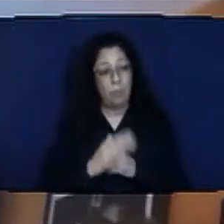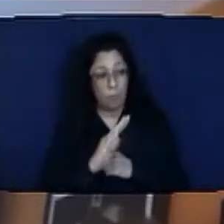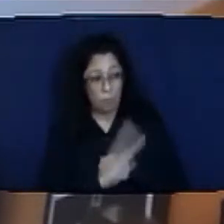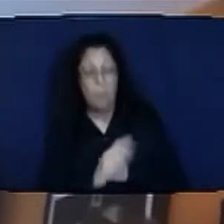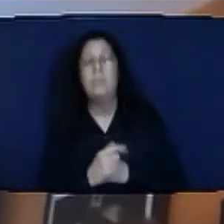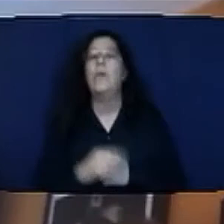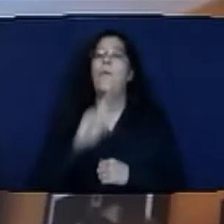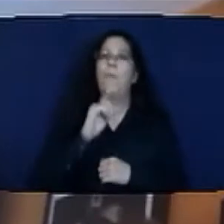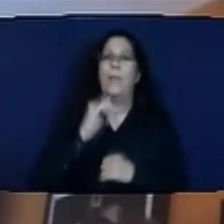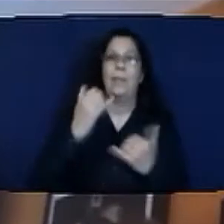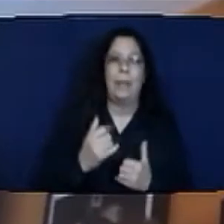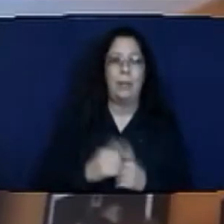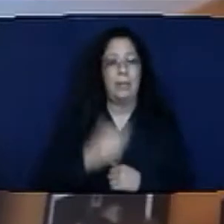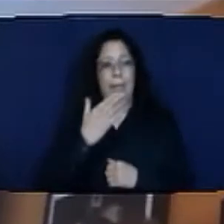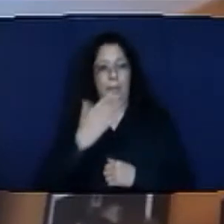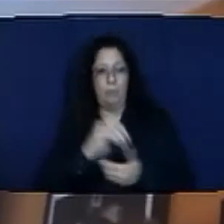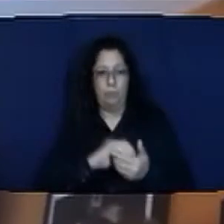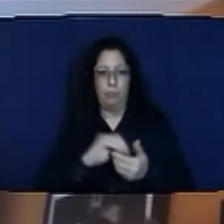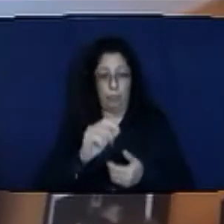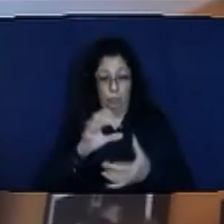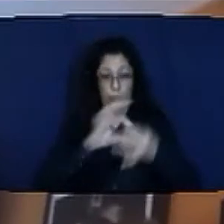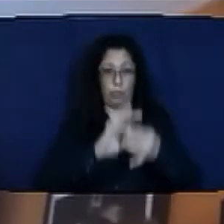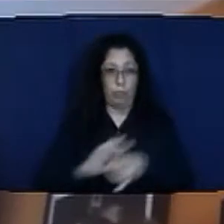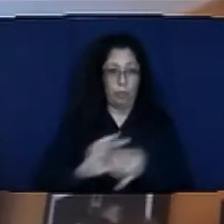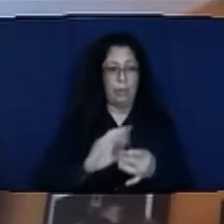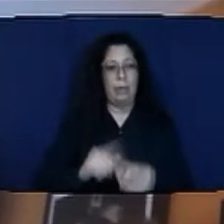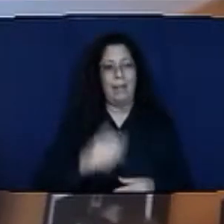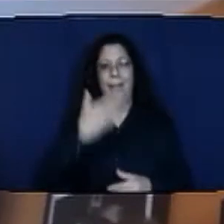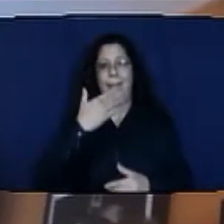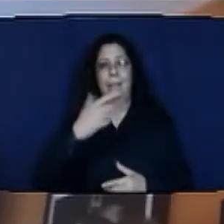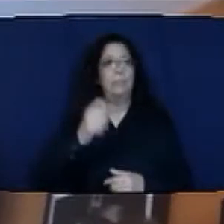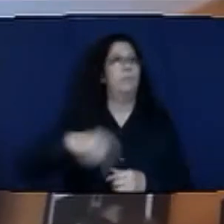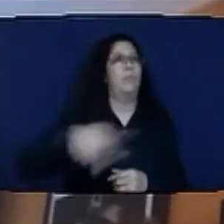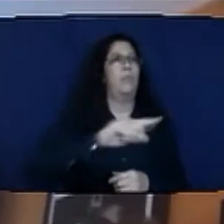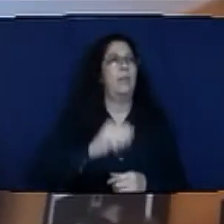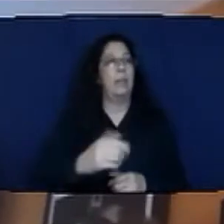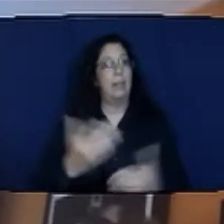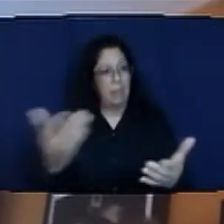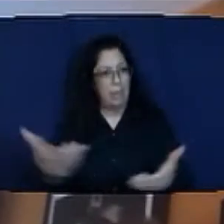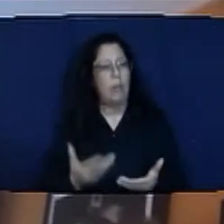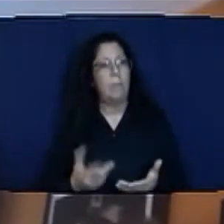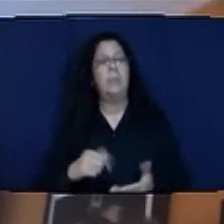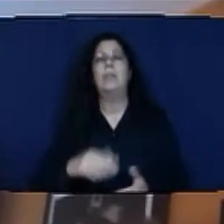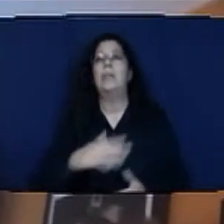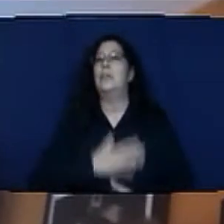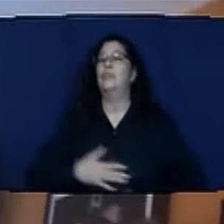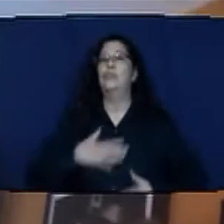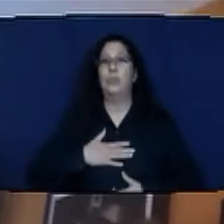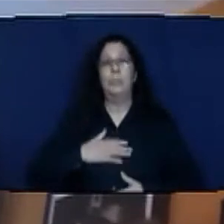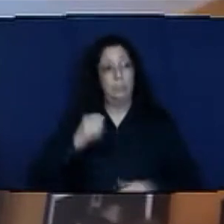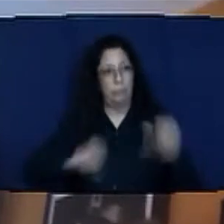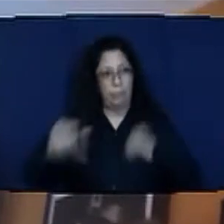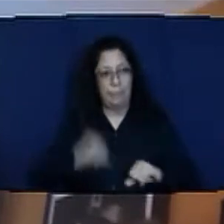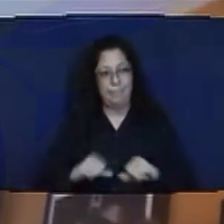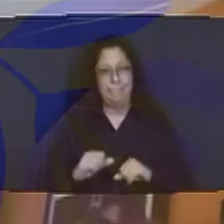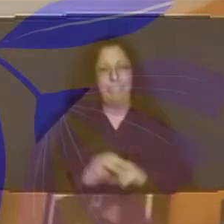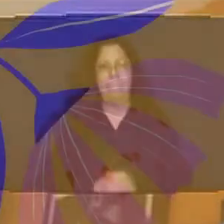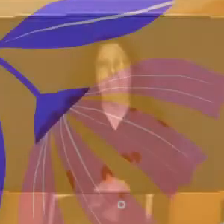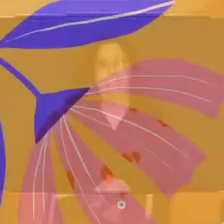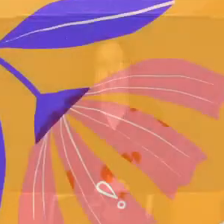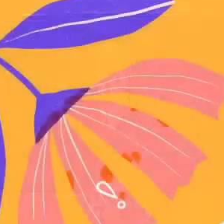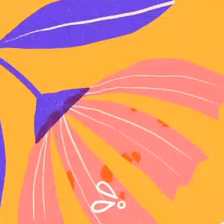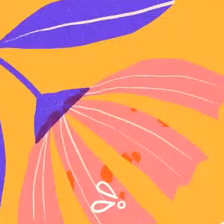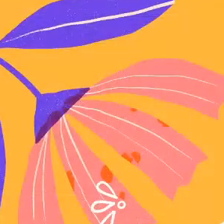colaborar con nosotros y a todos ustedes. Bienvenidos a un Farm for Meme. Enjoy the show. Disfruten la obra.